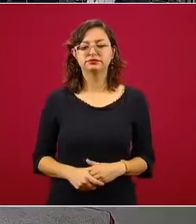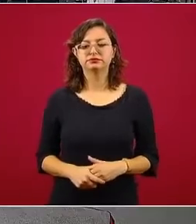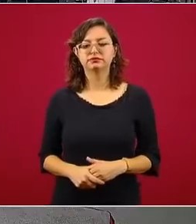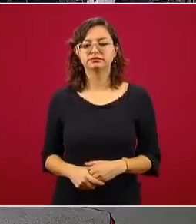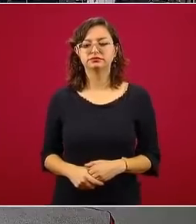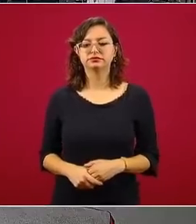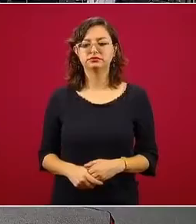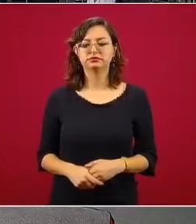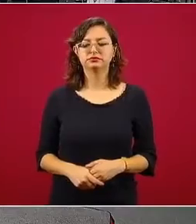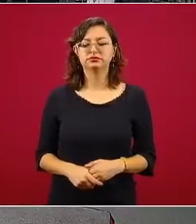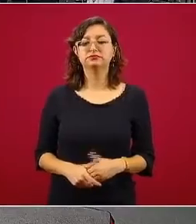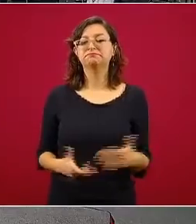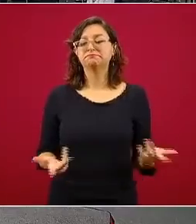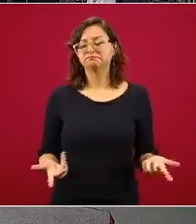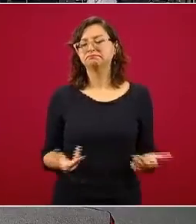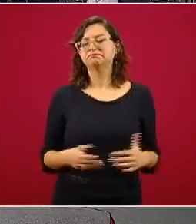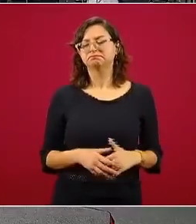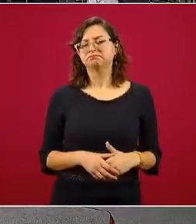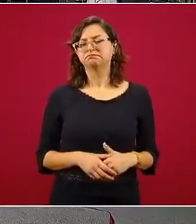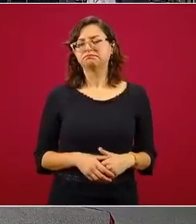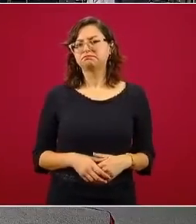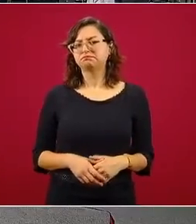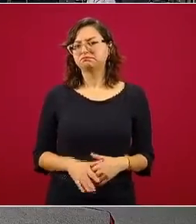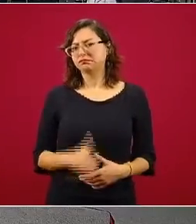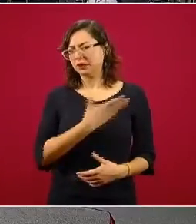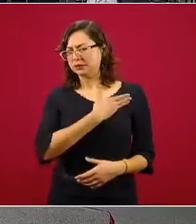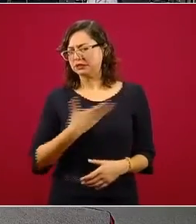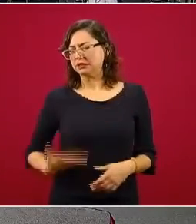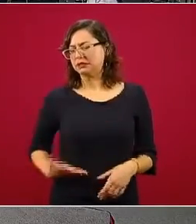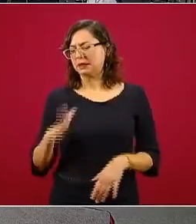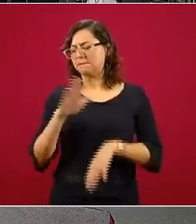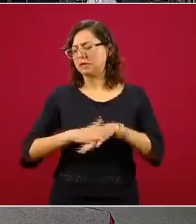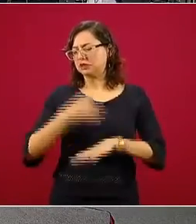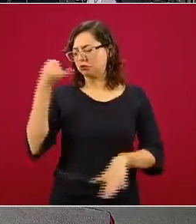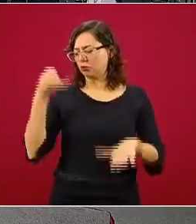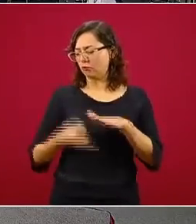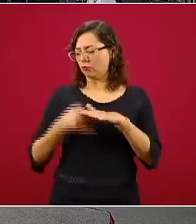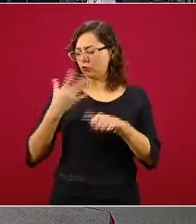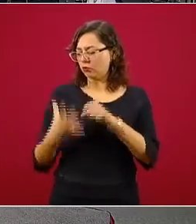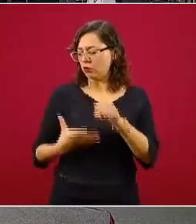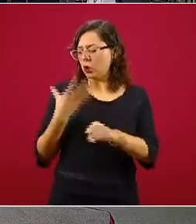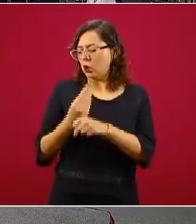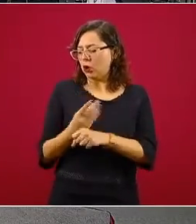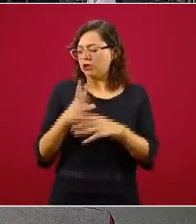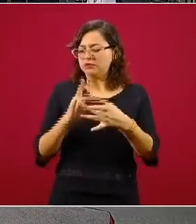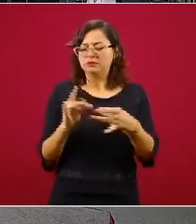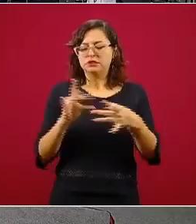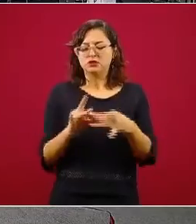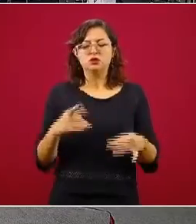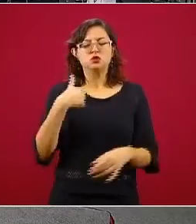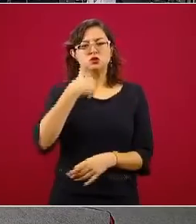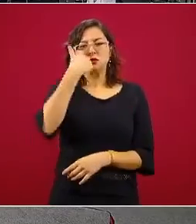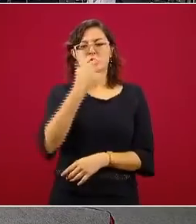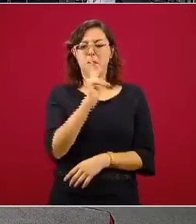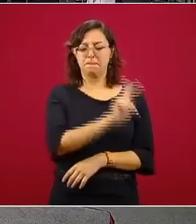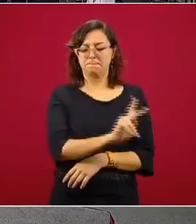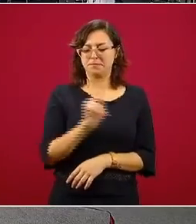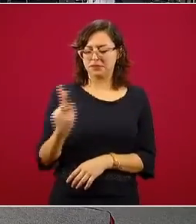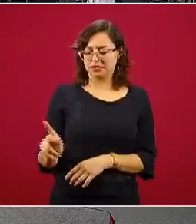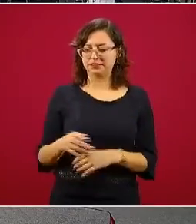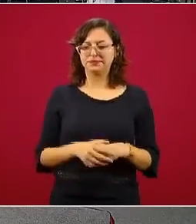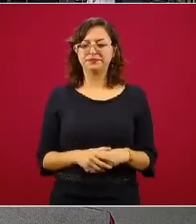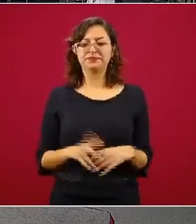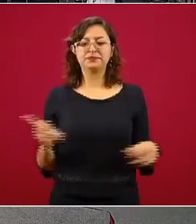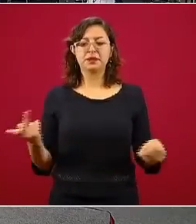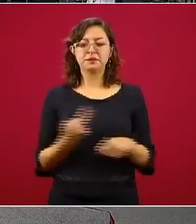Señor, abundando un poco en este respecto y pensando en aquel ejemplo, quiero hacer una similitud, lo que ocurrió